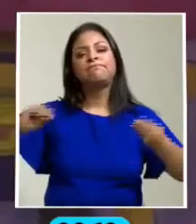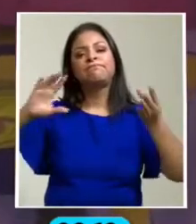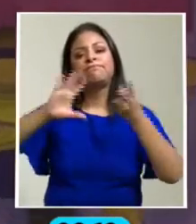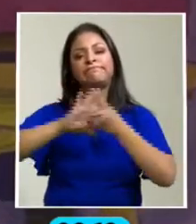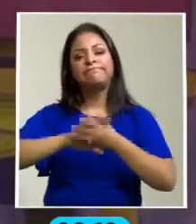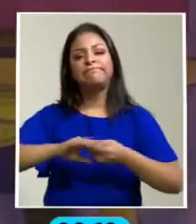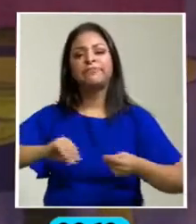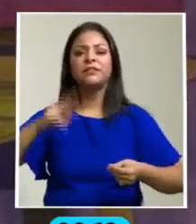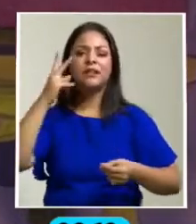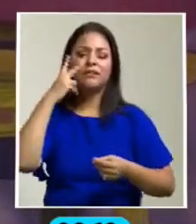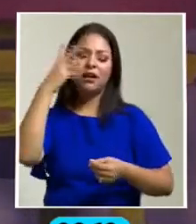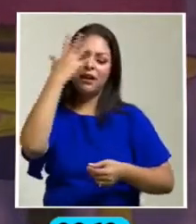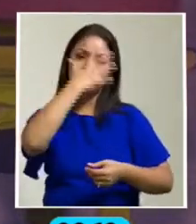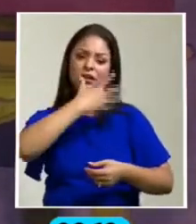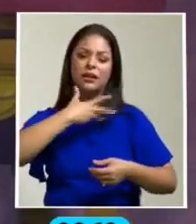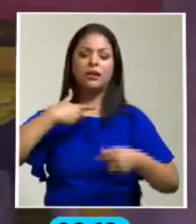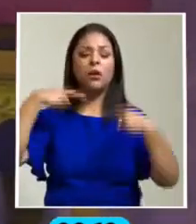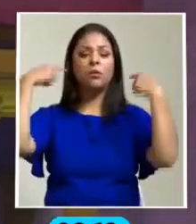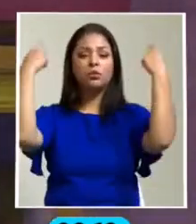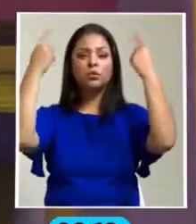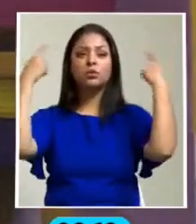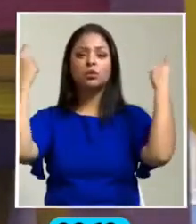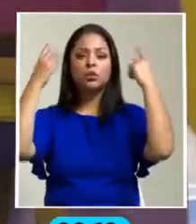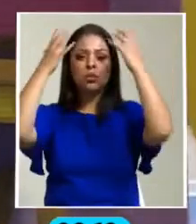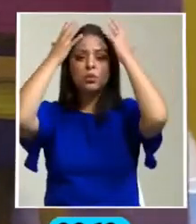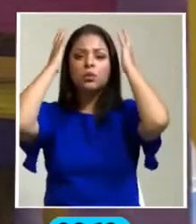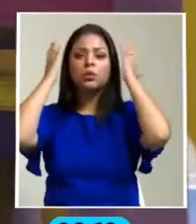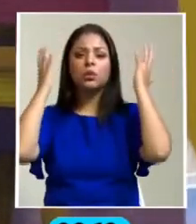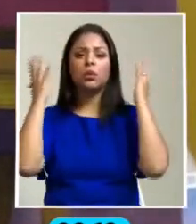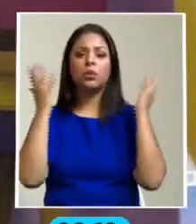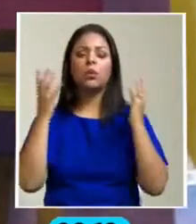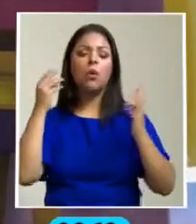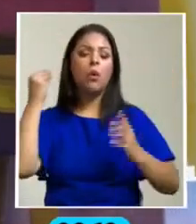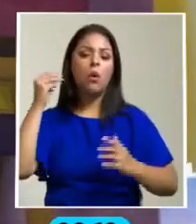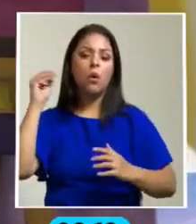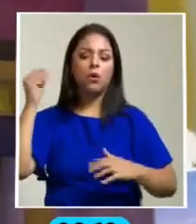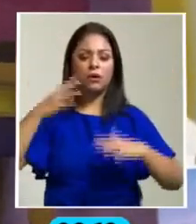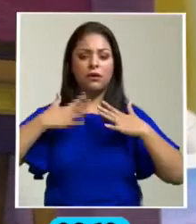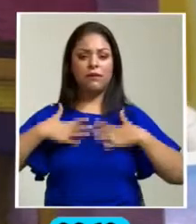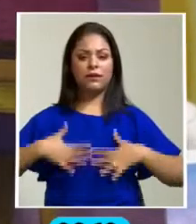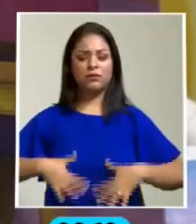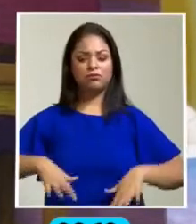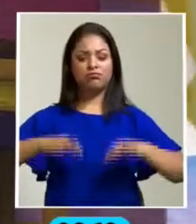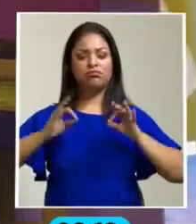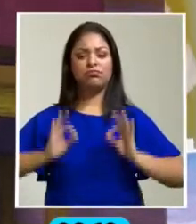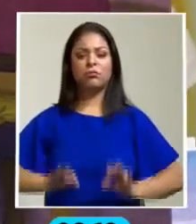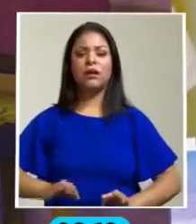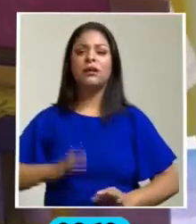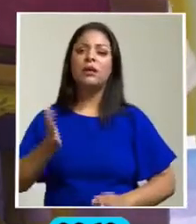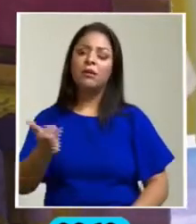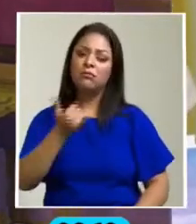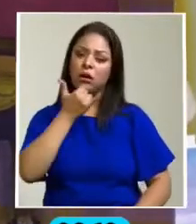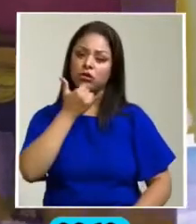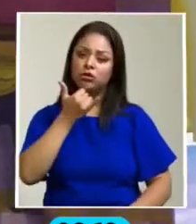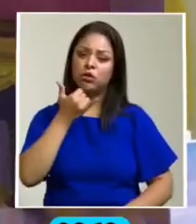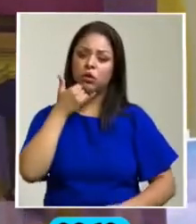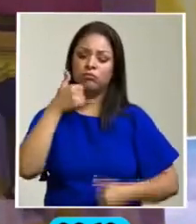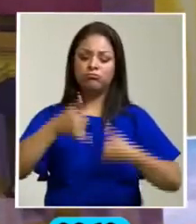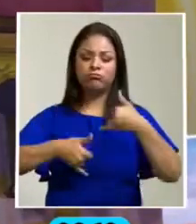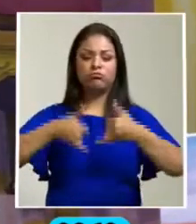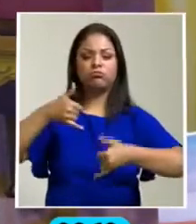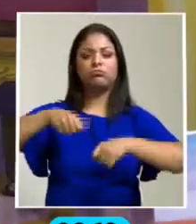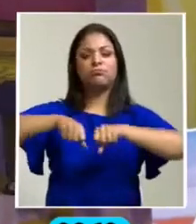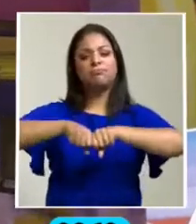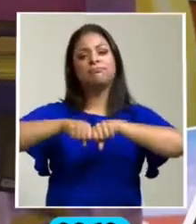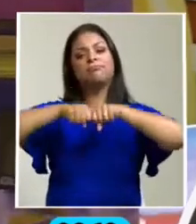su peluca de rizos dorados y su vestido de satín, y lo que le había pasado con el zapatito quebrado,